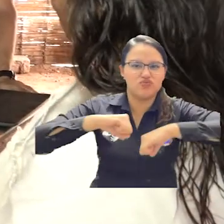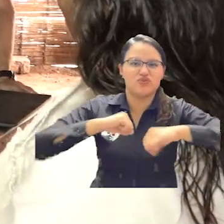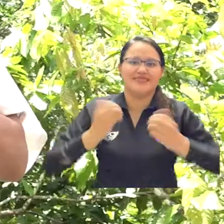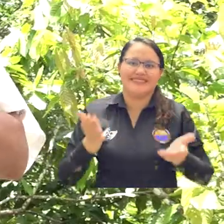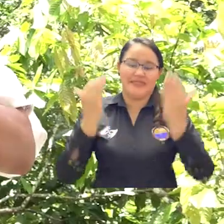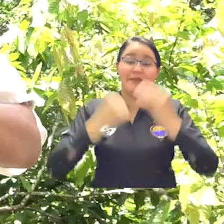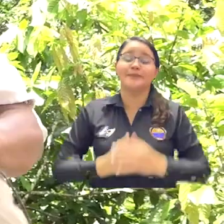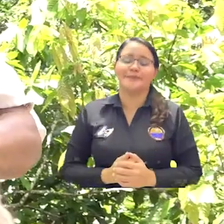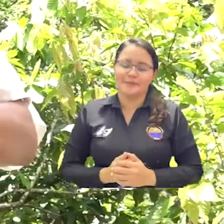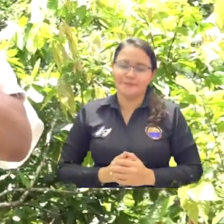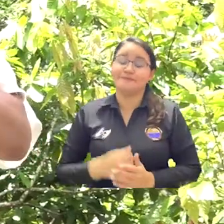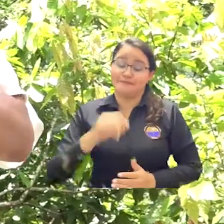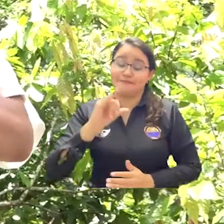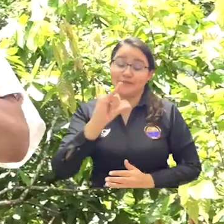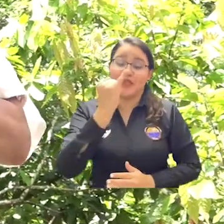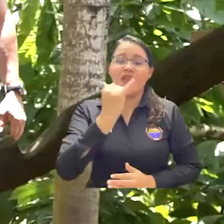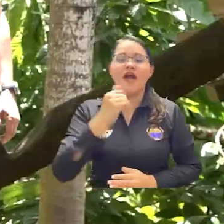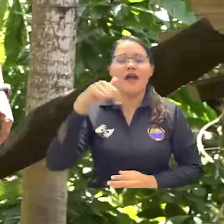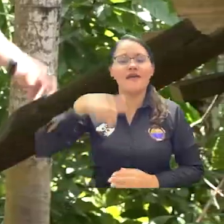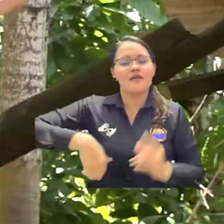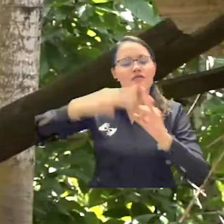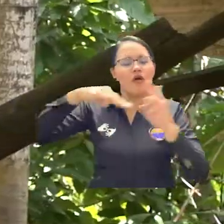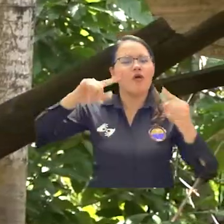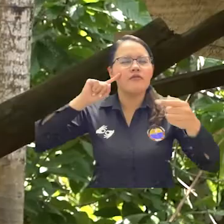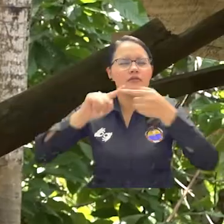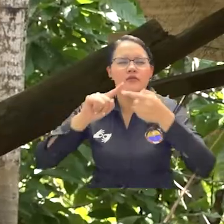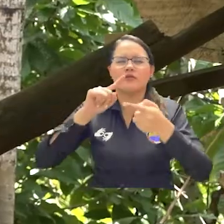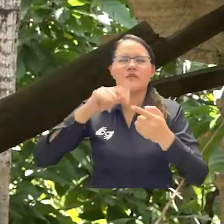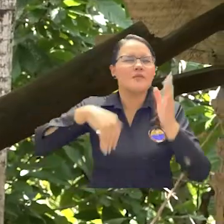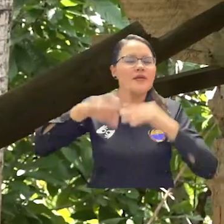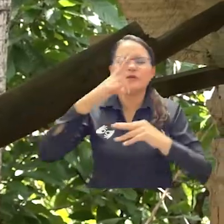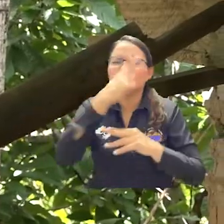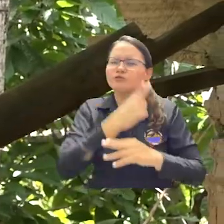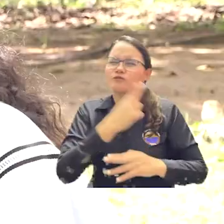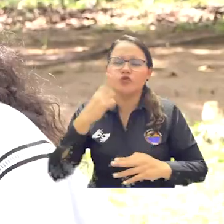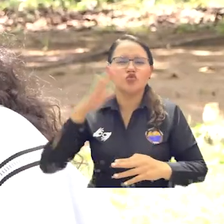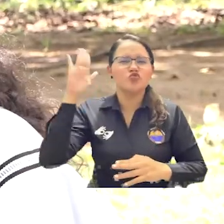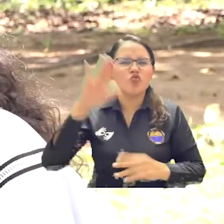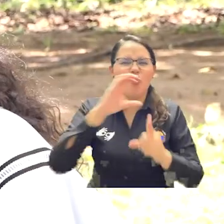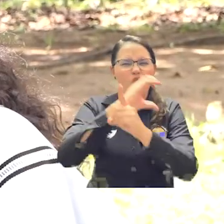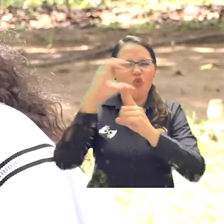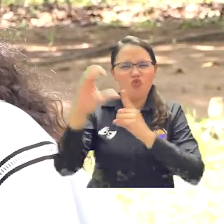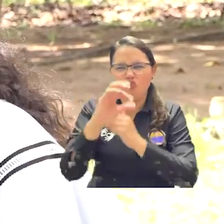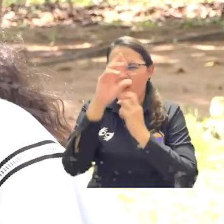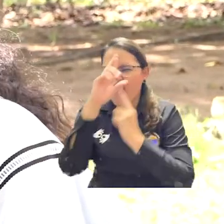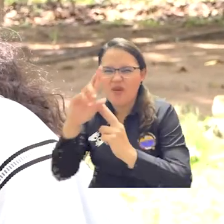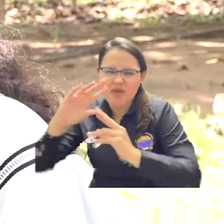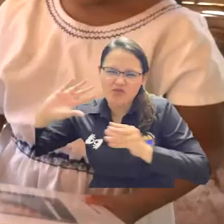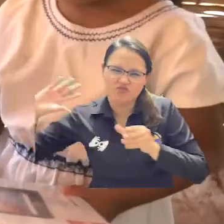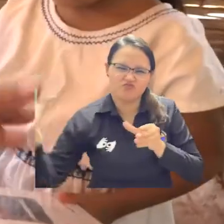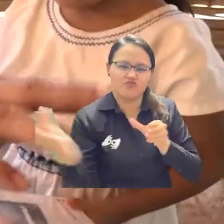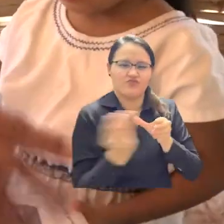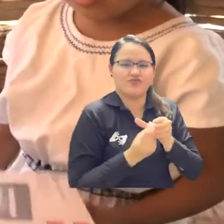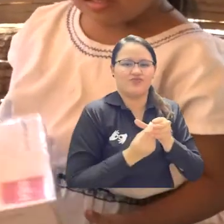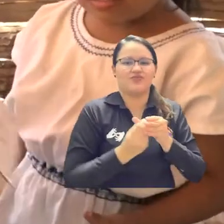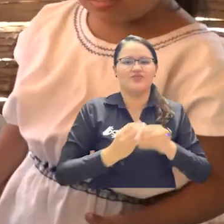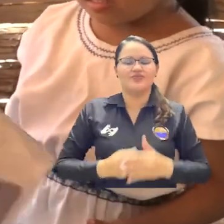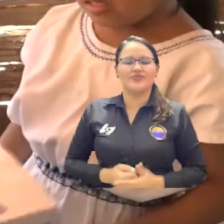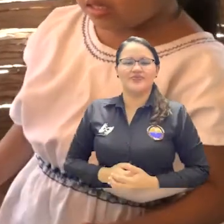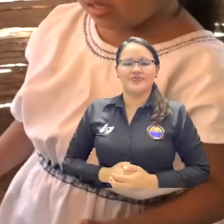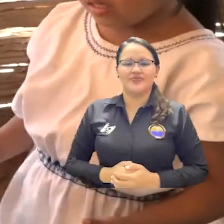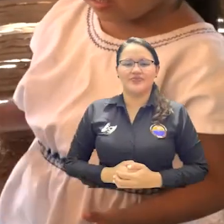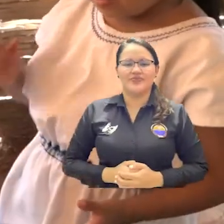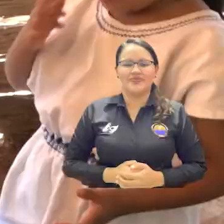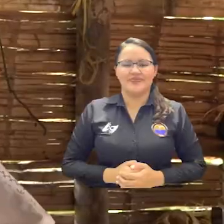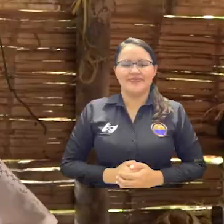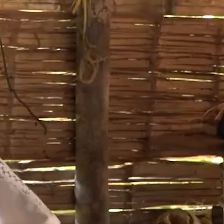universidad con la interculturalidad, con la inclusión, con el territorio, es algo que hemos puesto énfasis desde el primer día. Para que te conectes ahí y